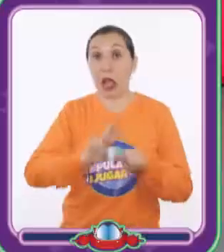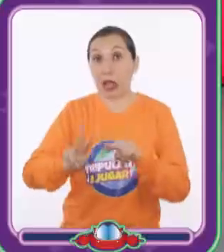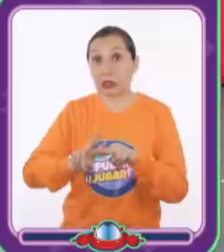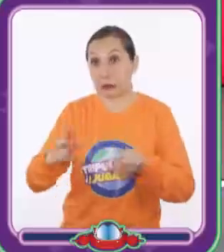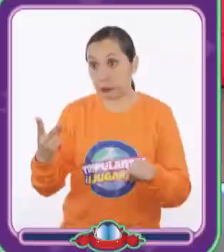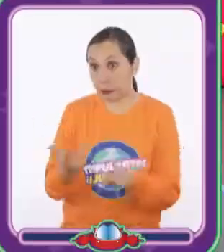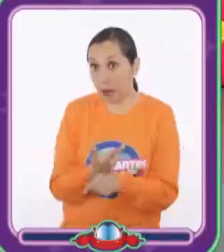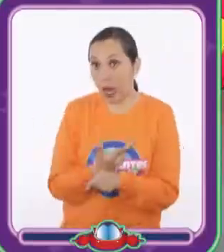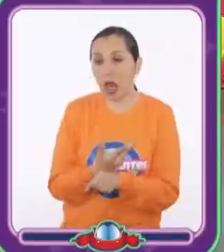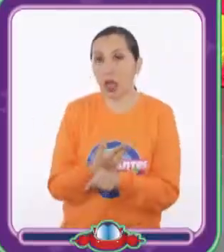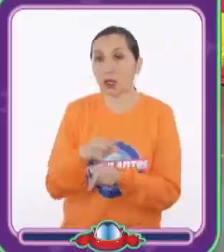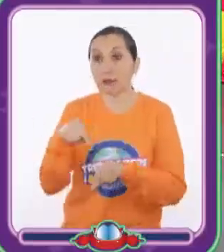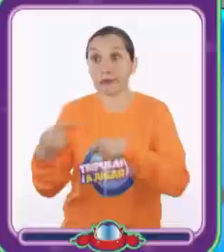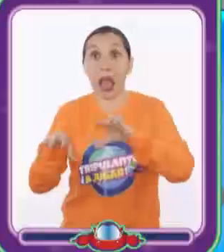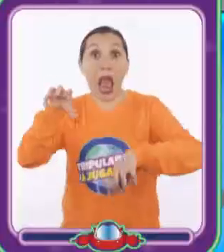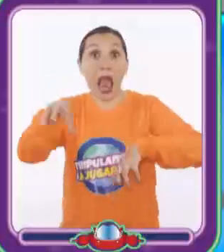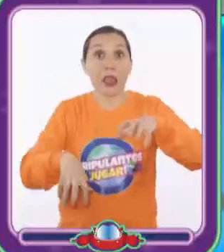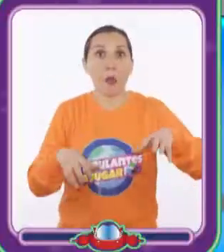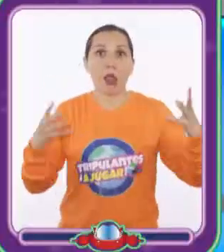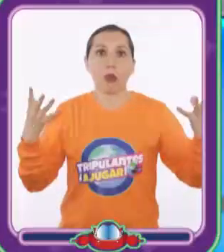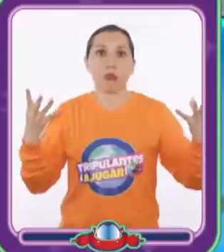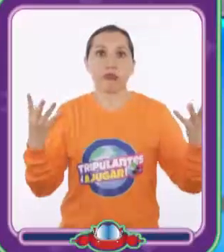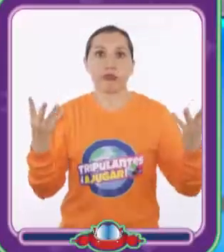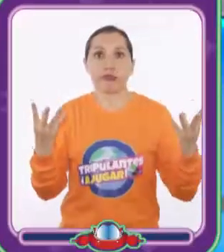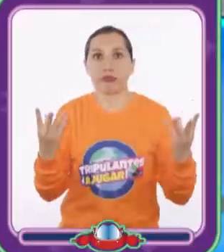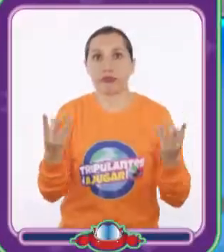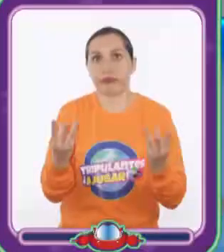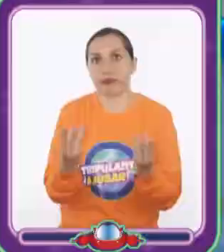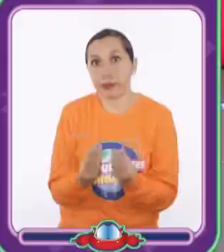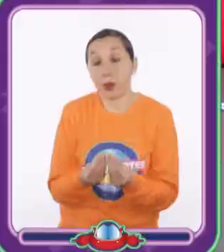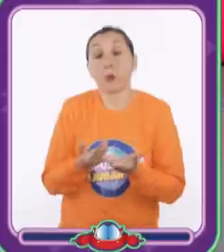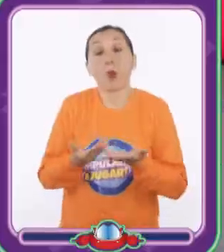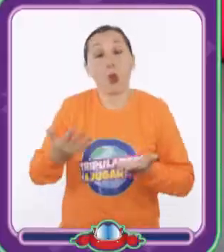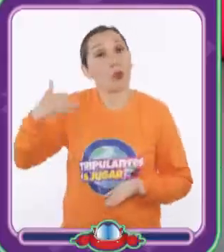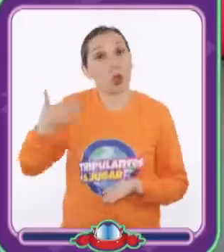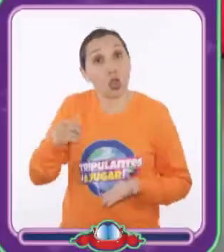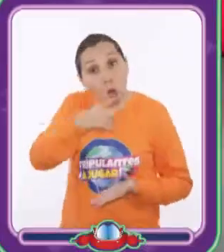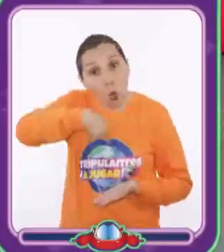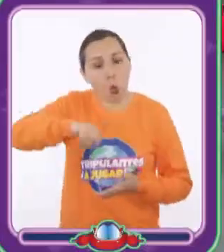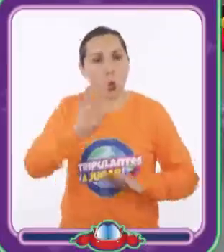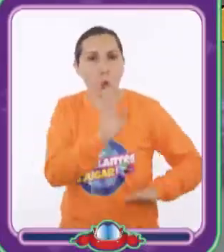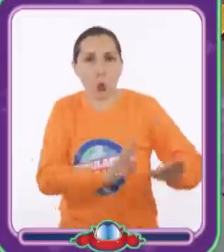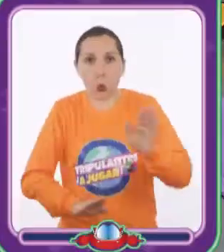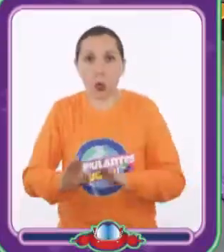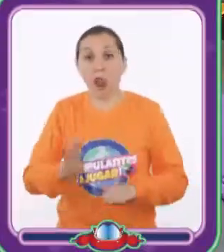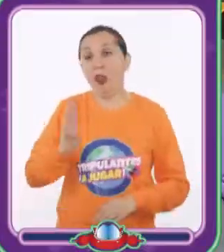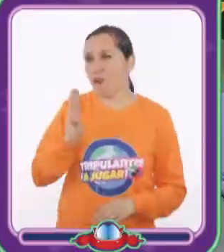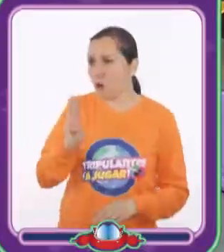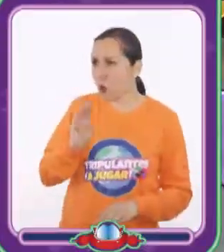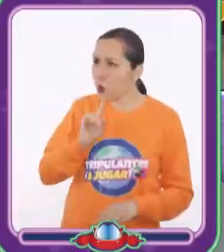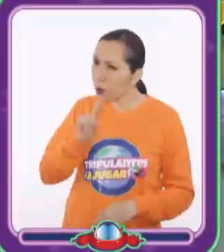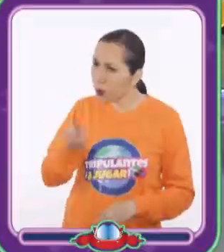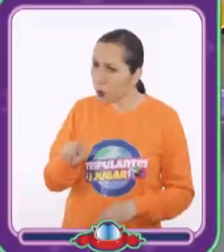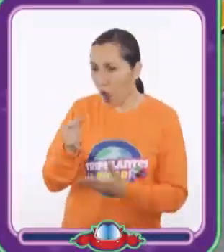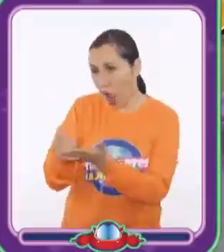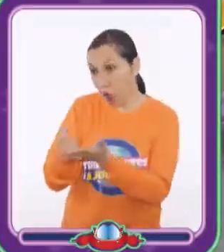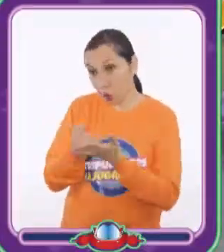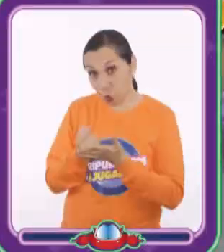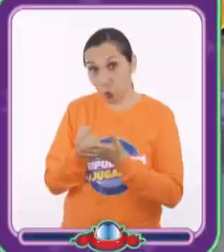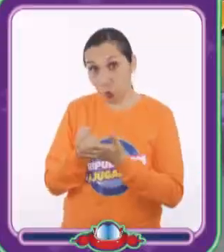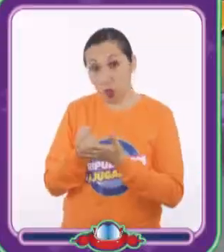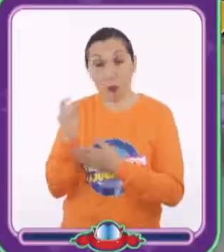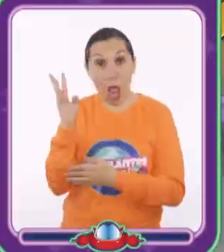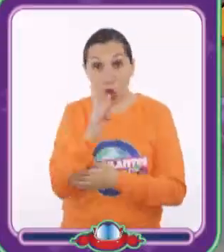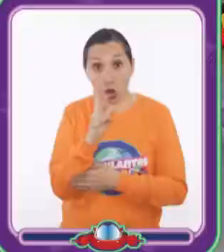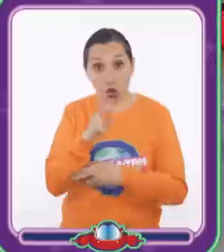por culpa de los humanos que hacemos las cosas mal, hacemos que los animales se extingan. Entonces, por eso es muy importante que nosotros los cuidemos. Bruno, ¿me ayudas a